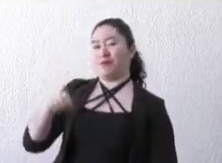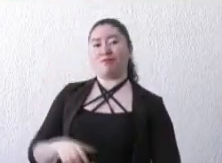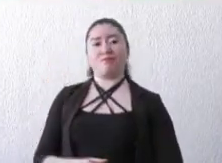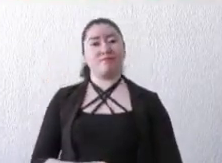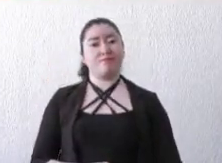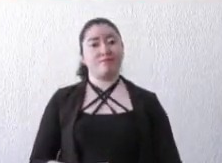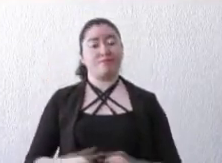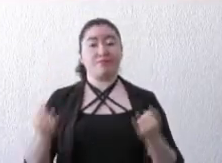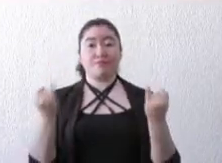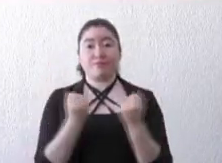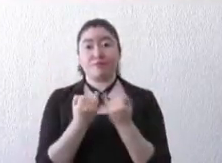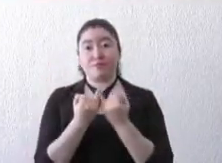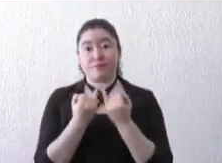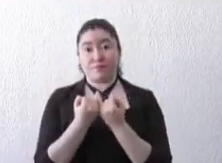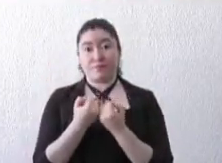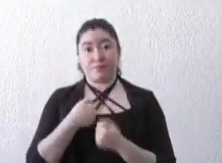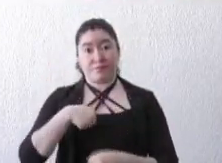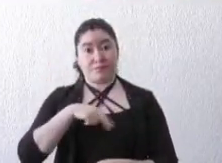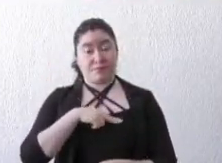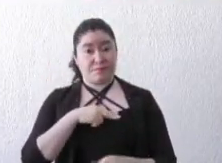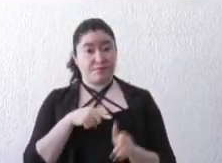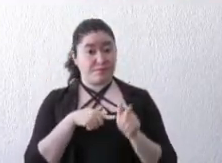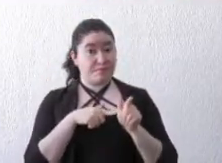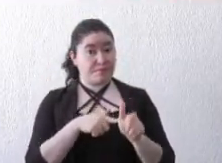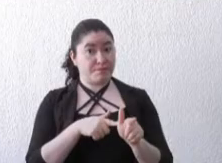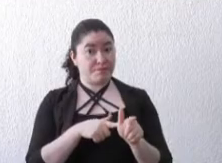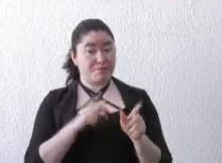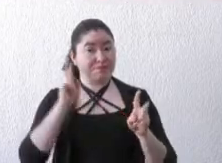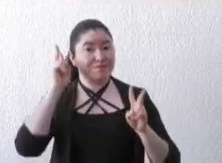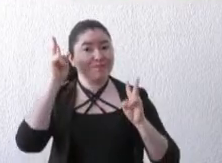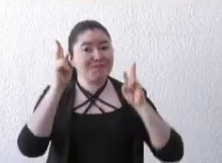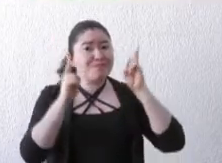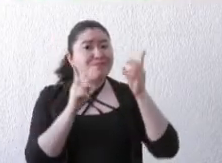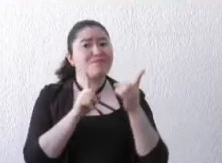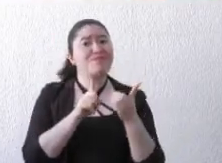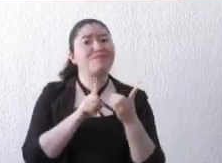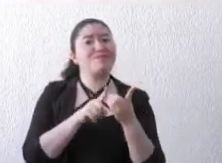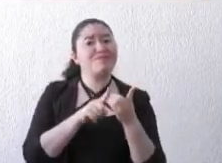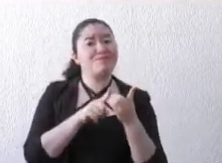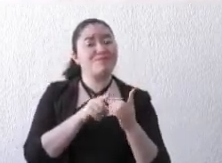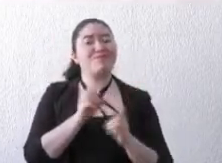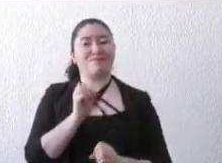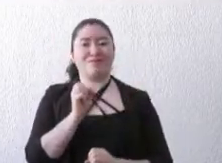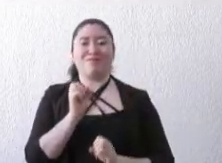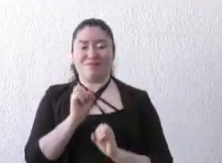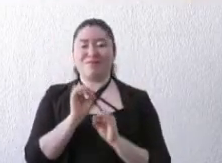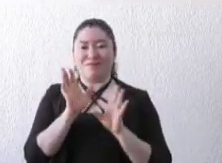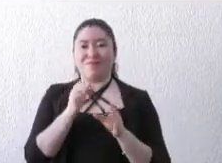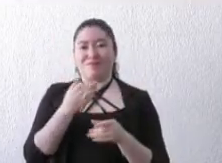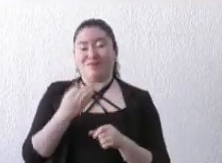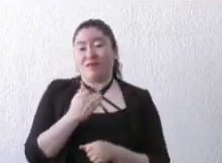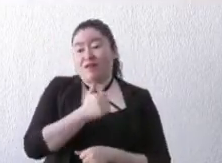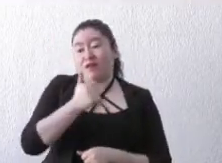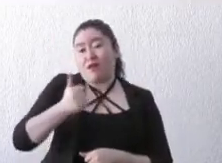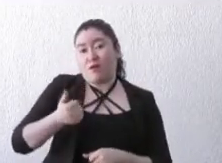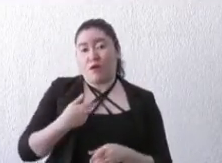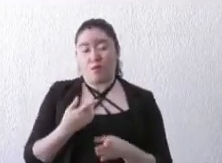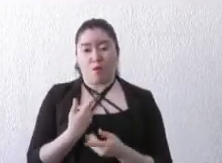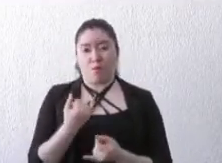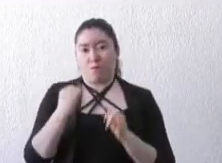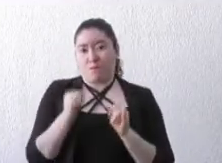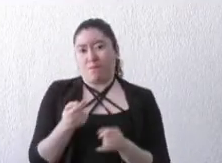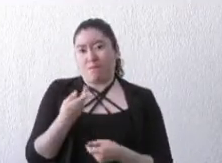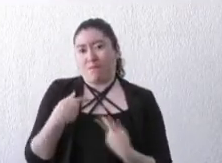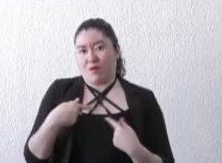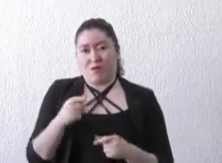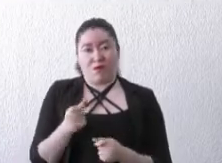Seguiremos también el recorrido, por supuesto que habrá varios de este tipo, algunos para individuales, otros